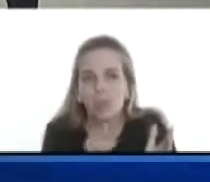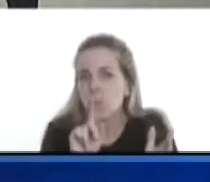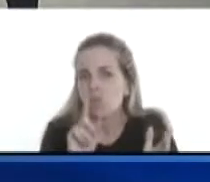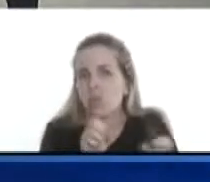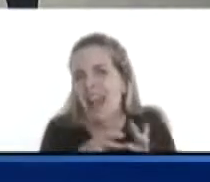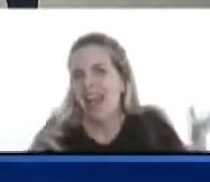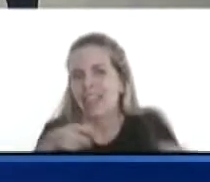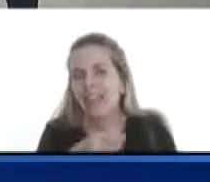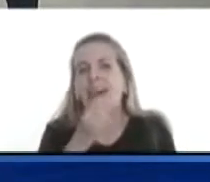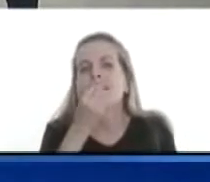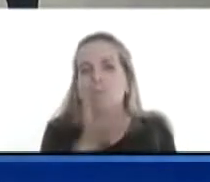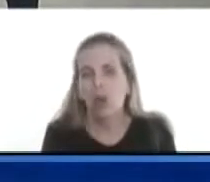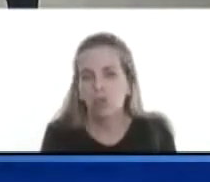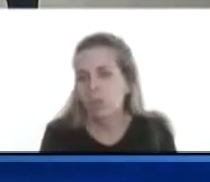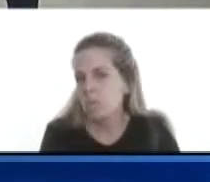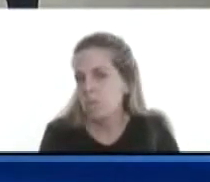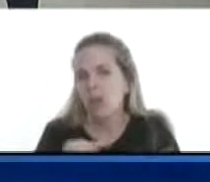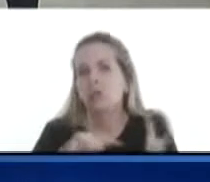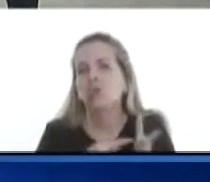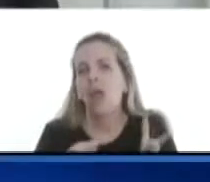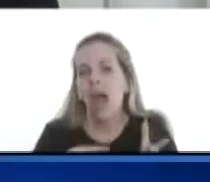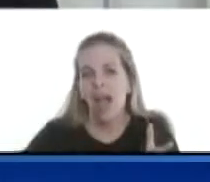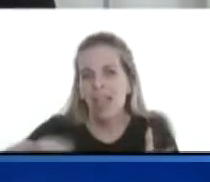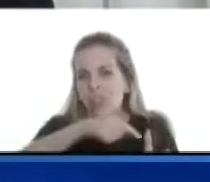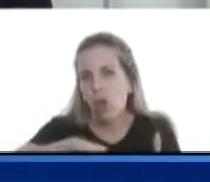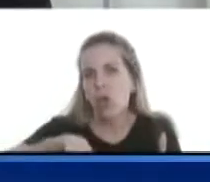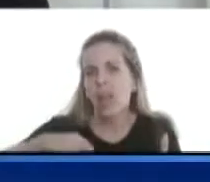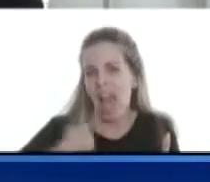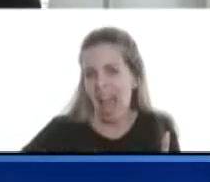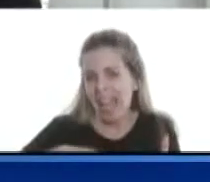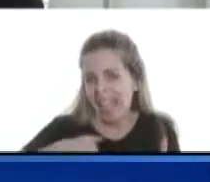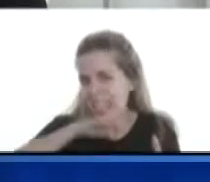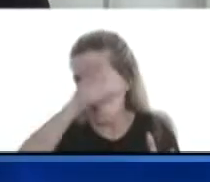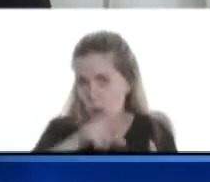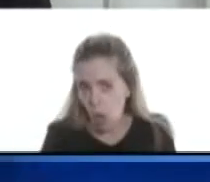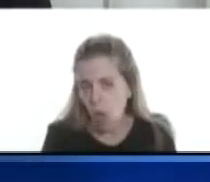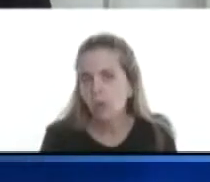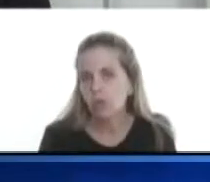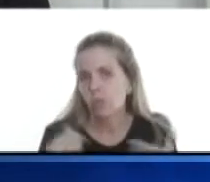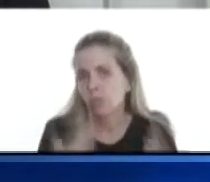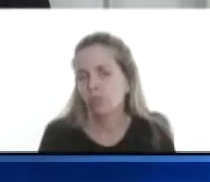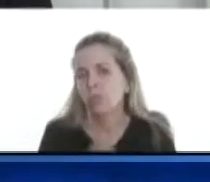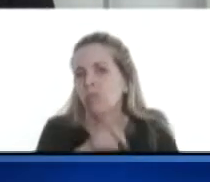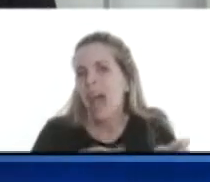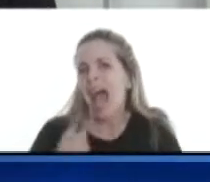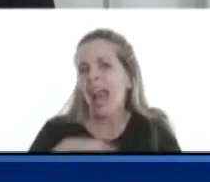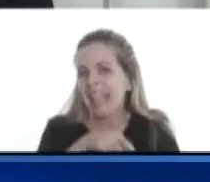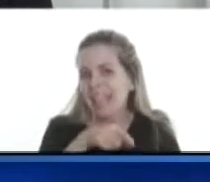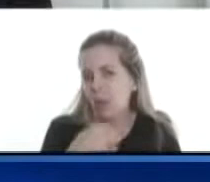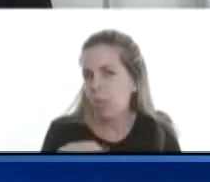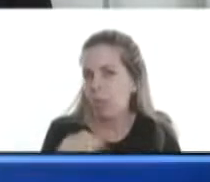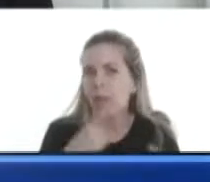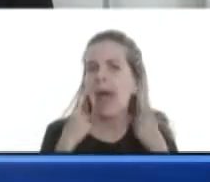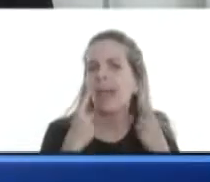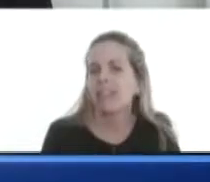hermosa. Como toda ciudad en la Argentina, una ciudad con argentinos y que merece la misma atención que las ciudades